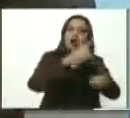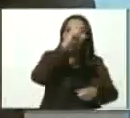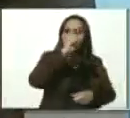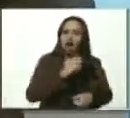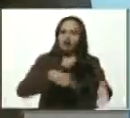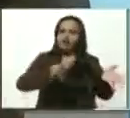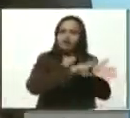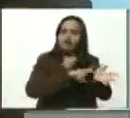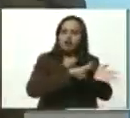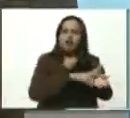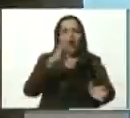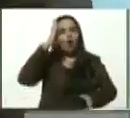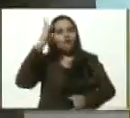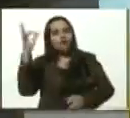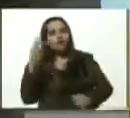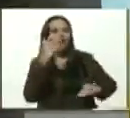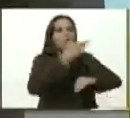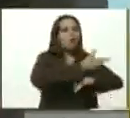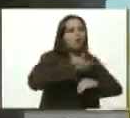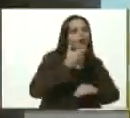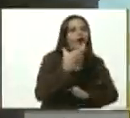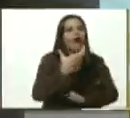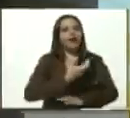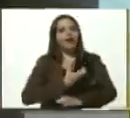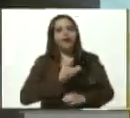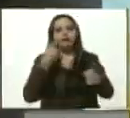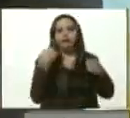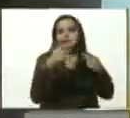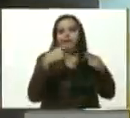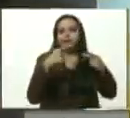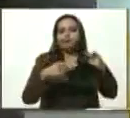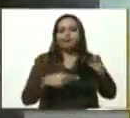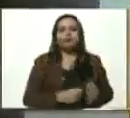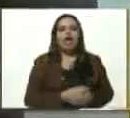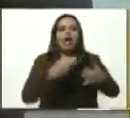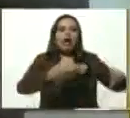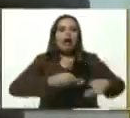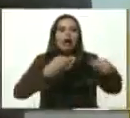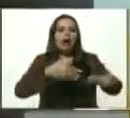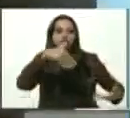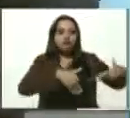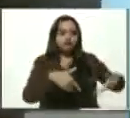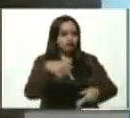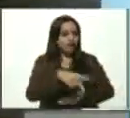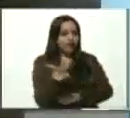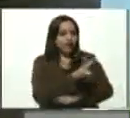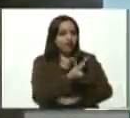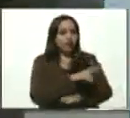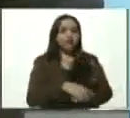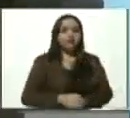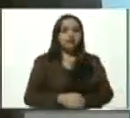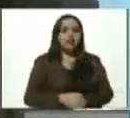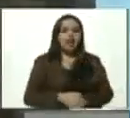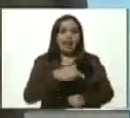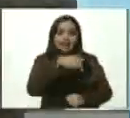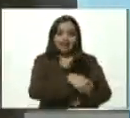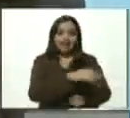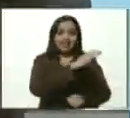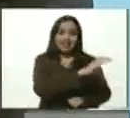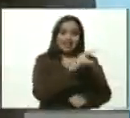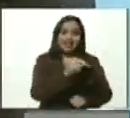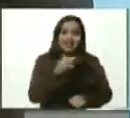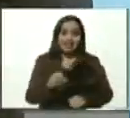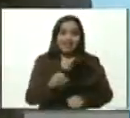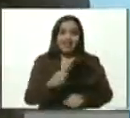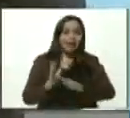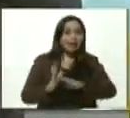de concejales, gobernadores, de alcaldes, y cotidianamente también, porque como hay un poder electoral independiente de consejos comunales,